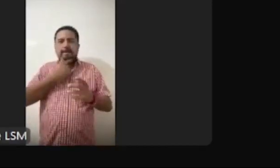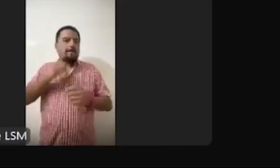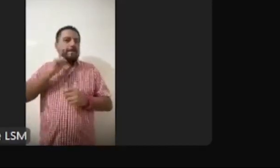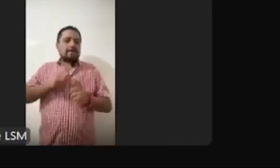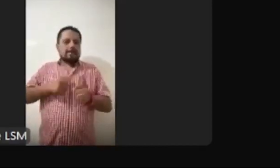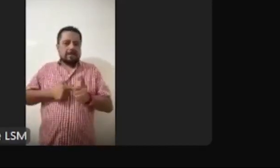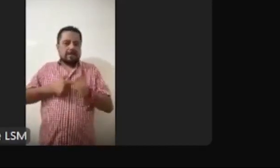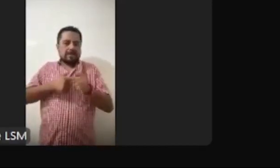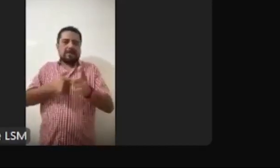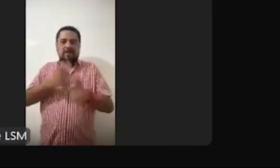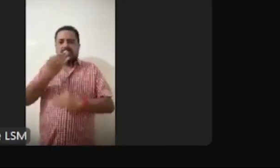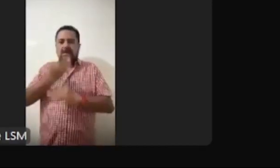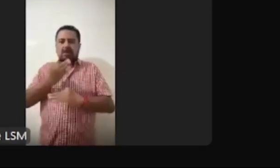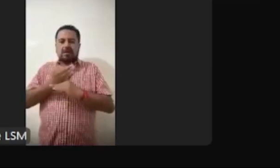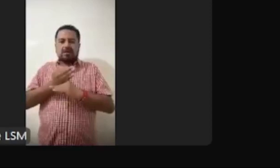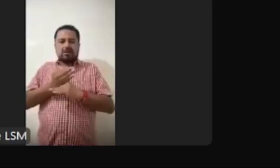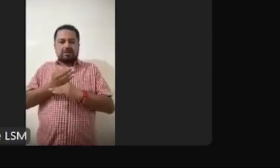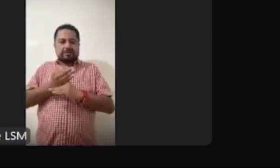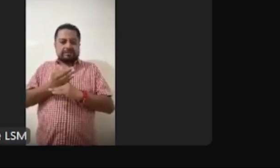continuar con la sesión,